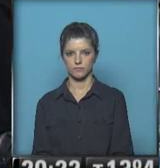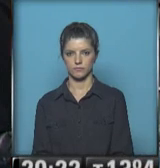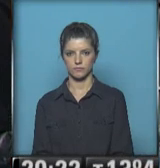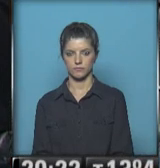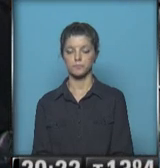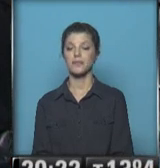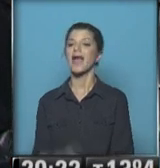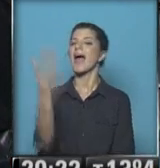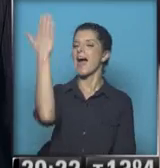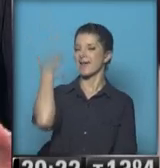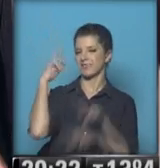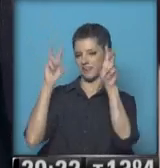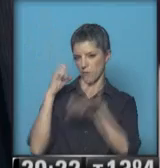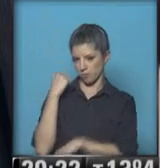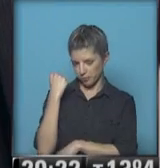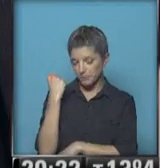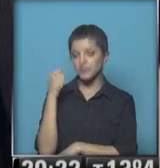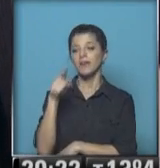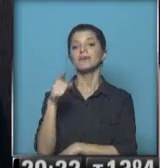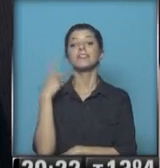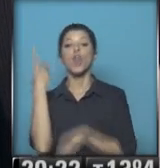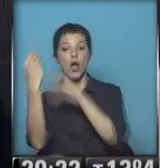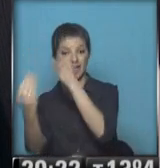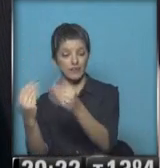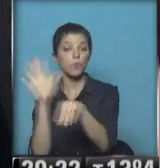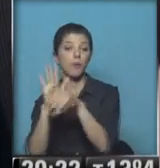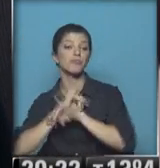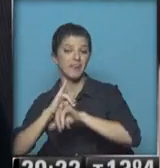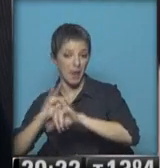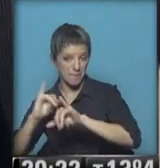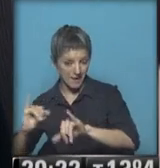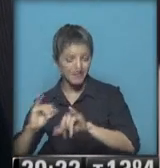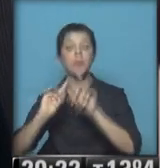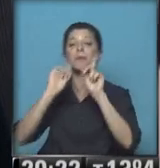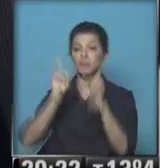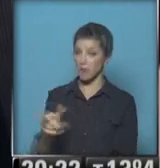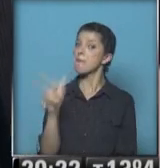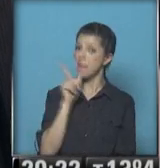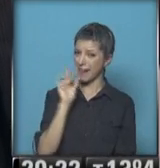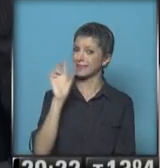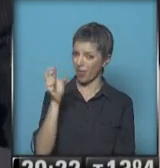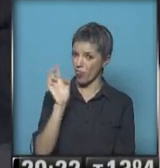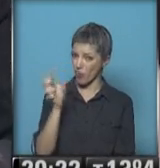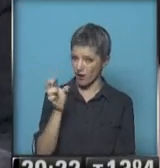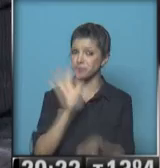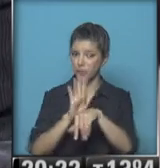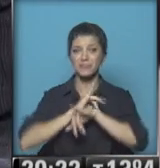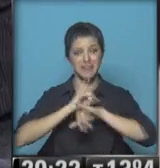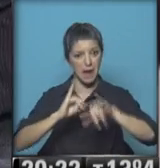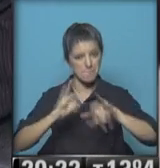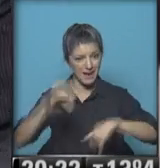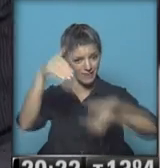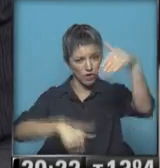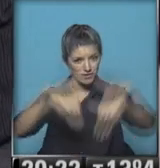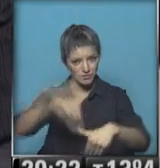que más ya lo habíamos adelantado nosotros los candidatos salen campañas estos últimos días y nos parecería que también el dólar está en su campaña electoral hay